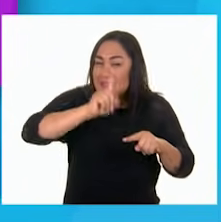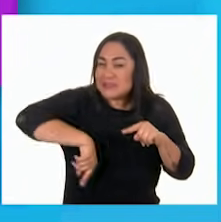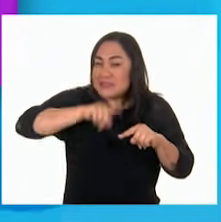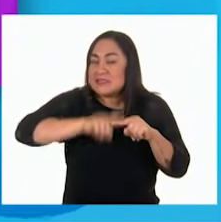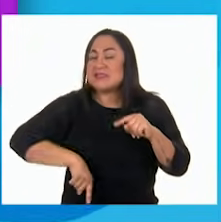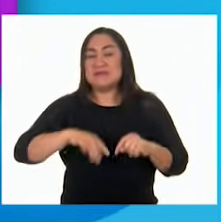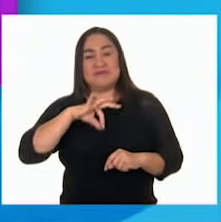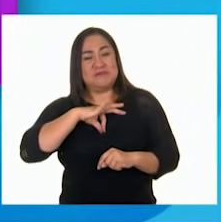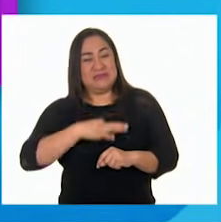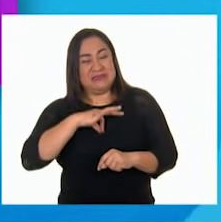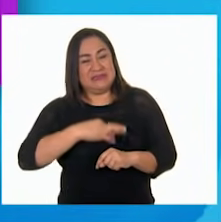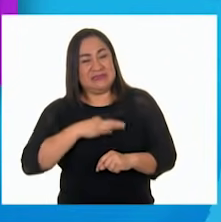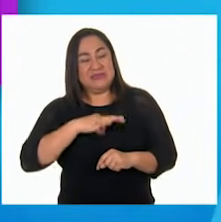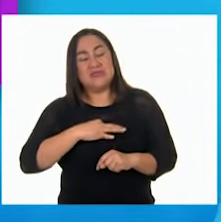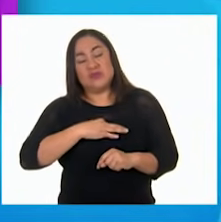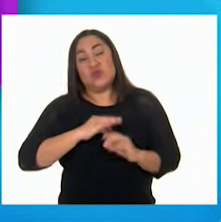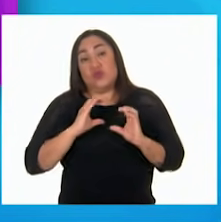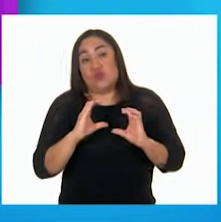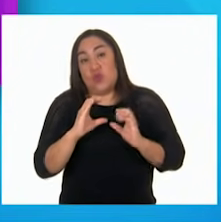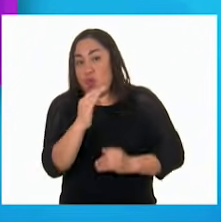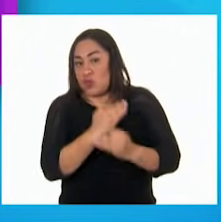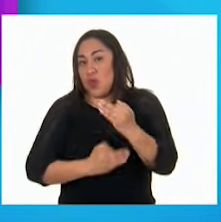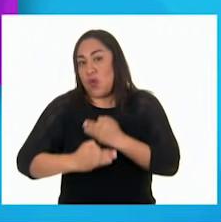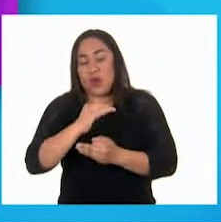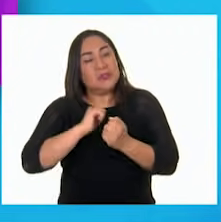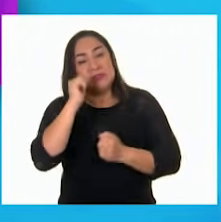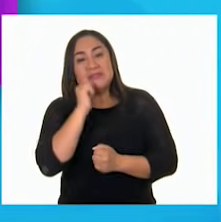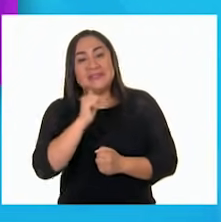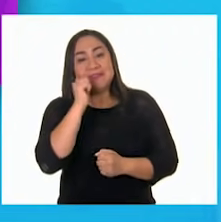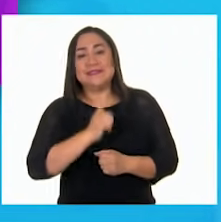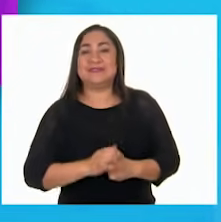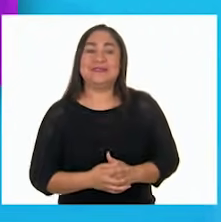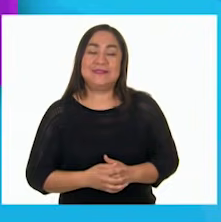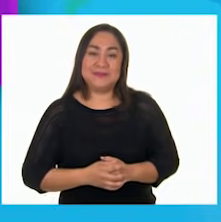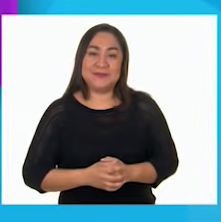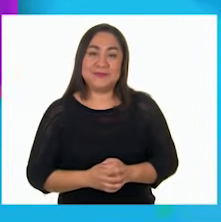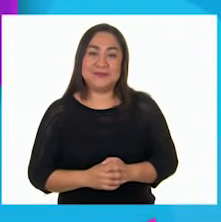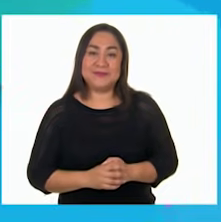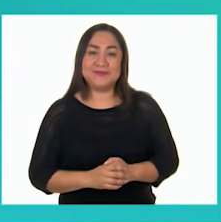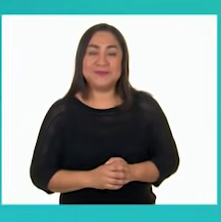virus, cuidándonos los unos a los otros.